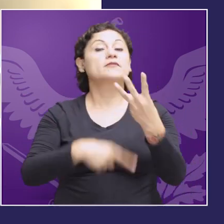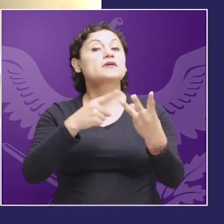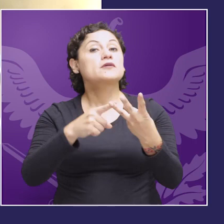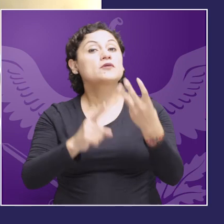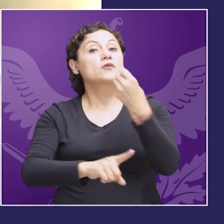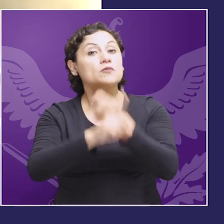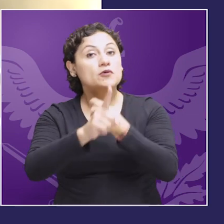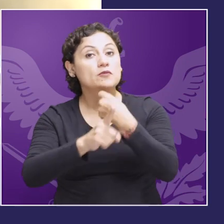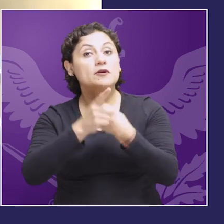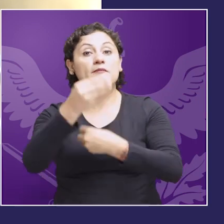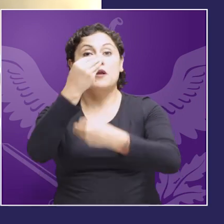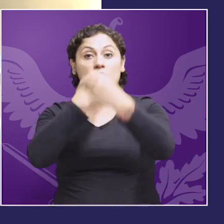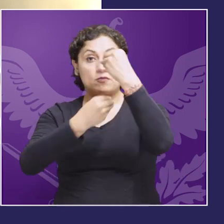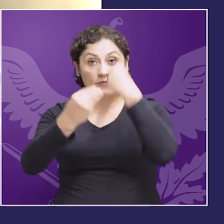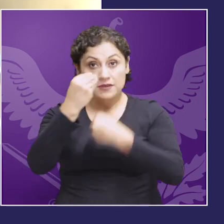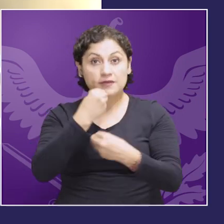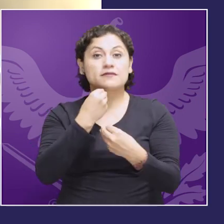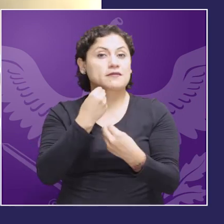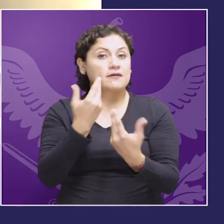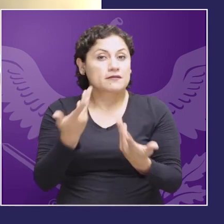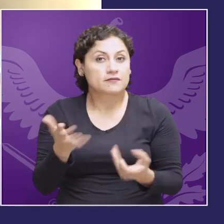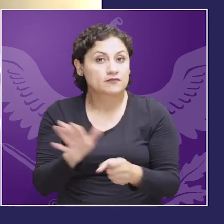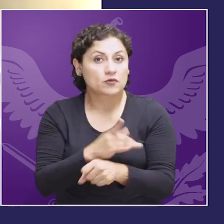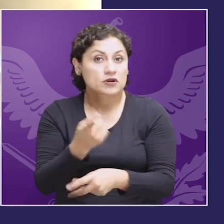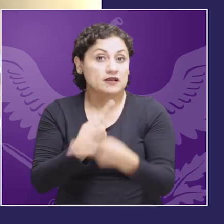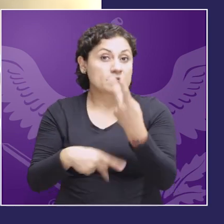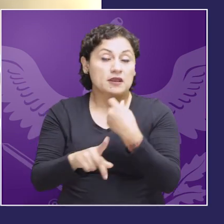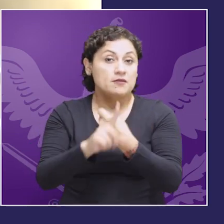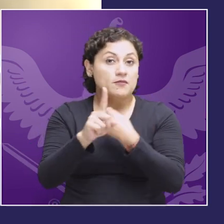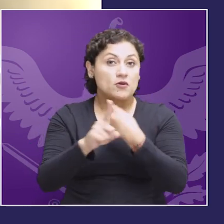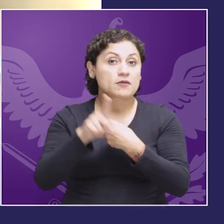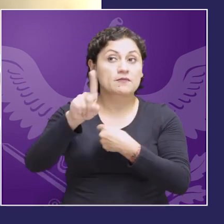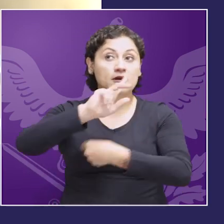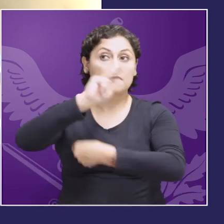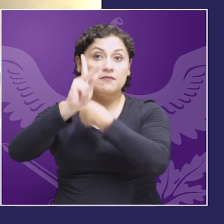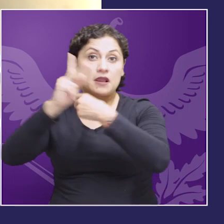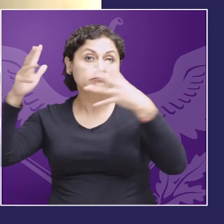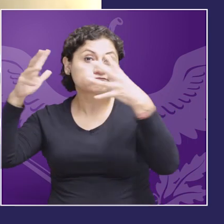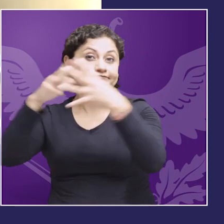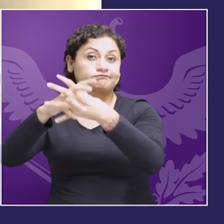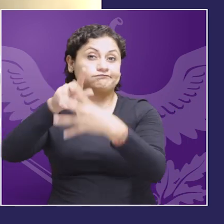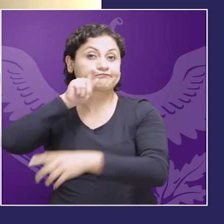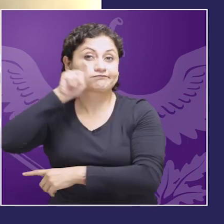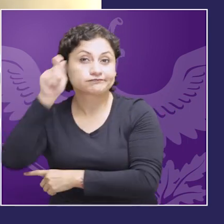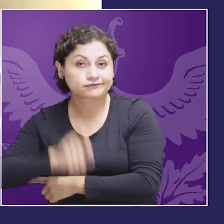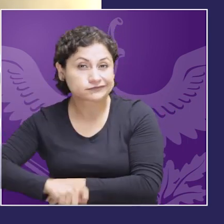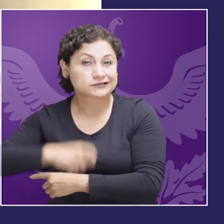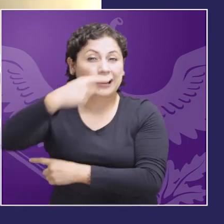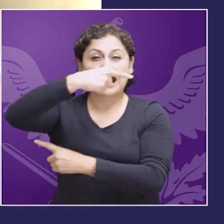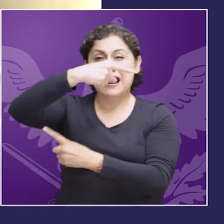una crisis de déficit de alimentos que deriva de la invasión a Ucrania.